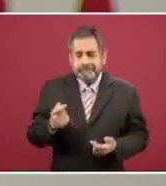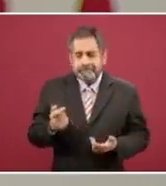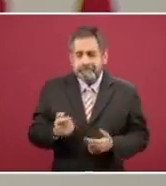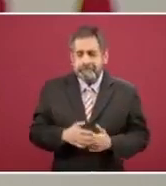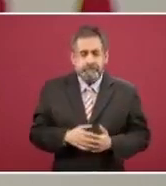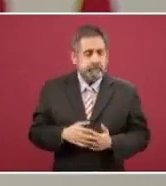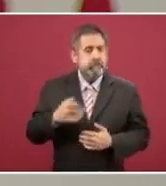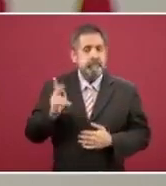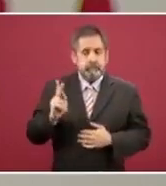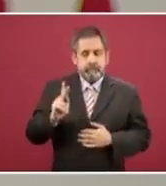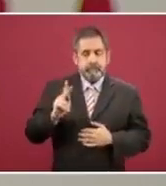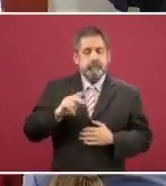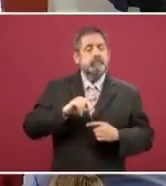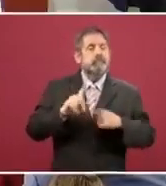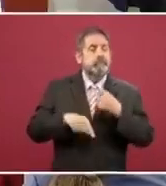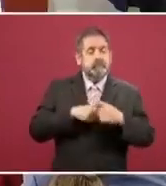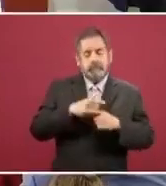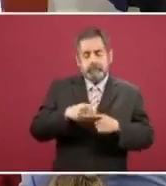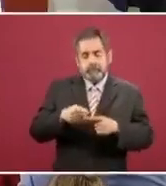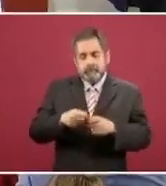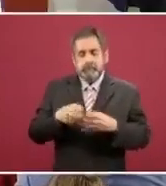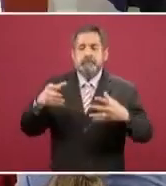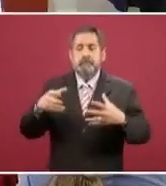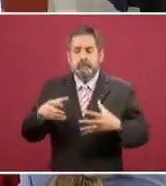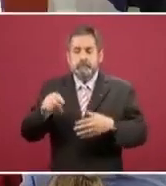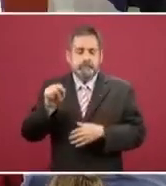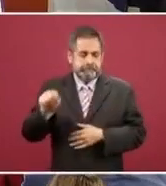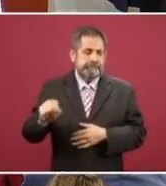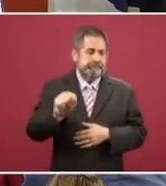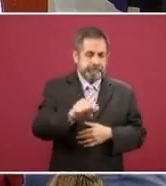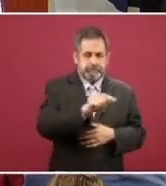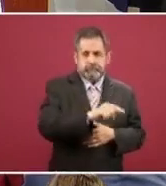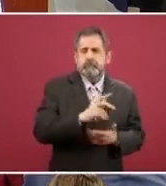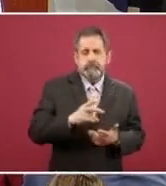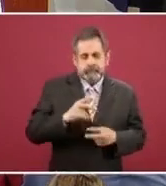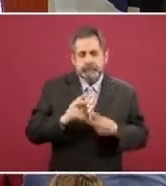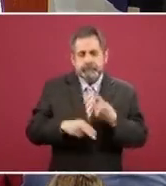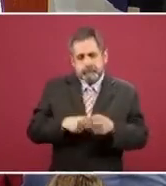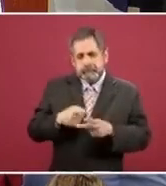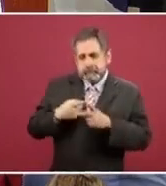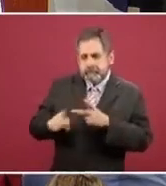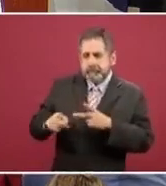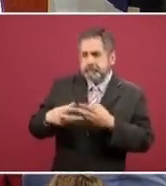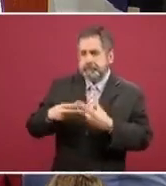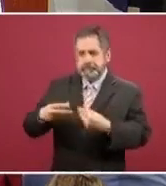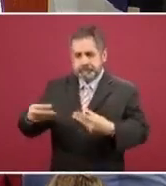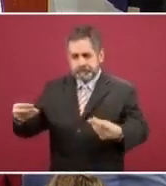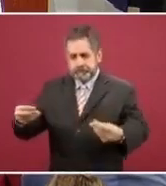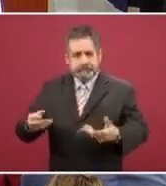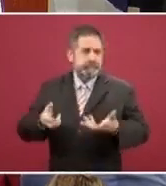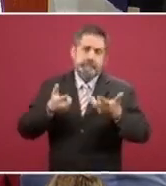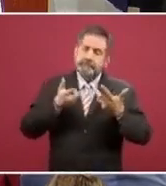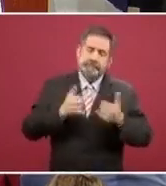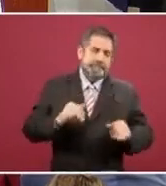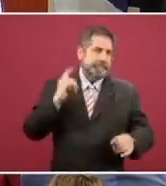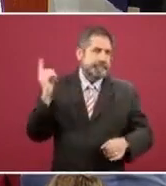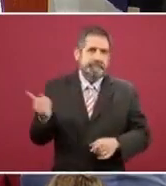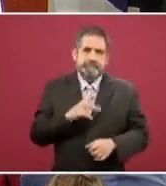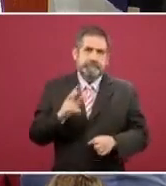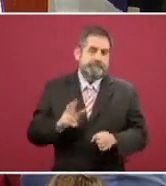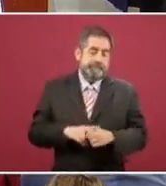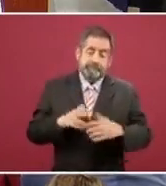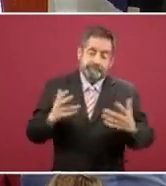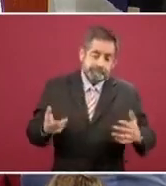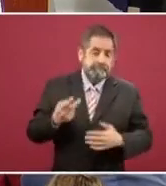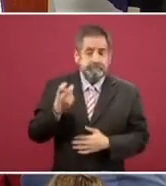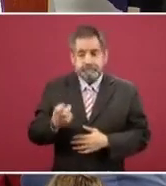Pero hay un momento en donde ya hay suficientes como para empezar la transmisión. Así funciona, y lo que hay que hacer, y